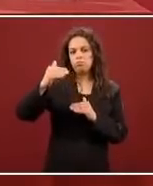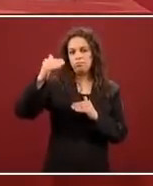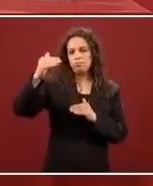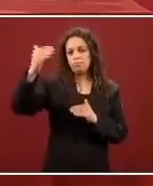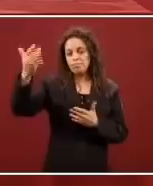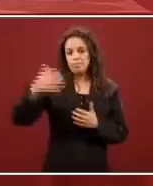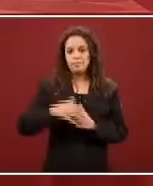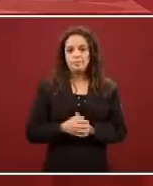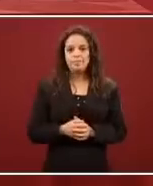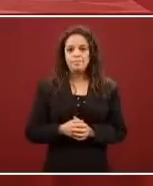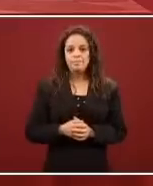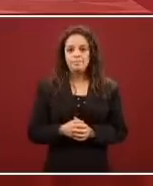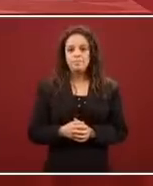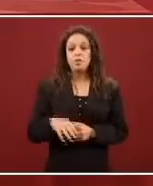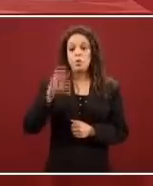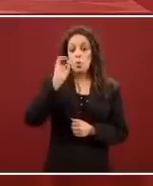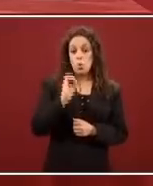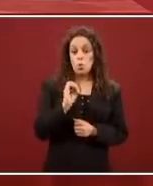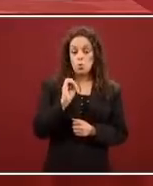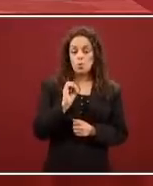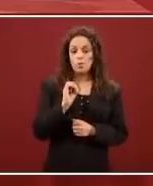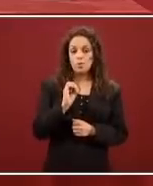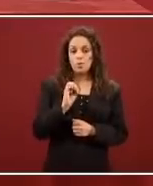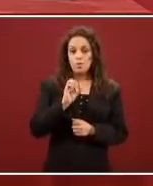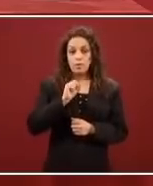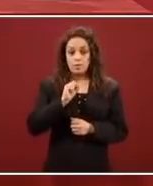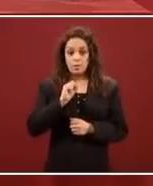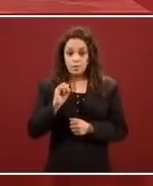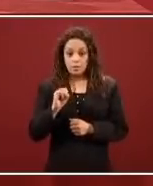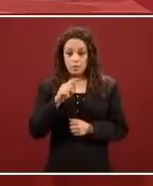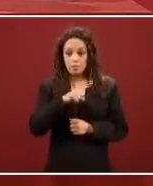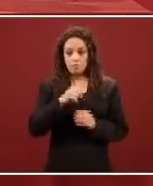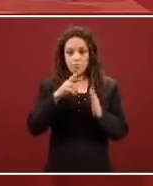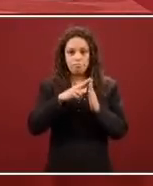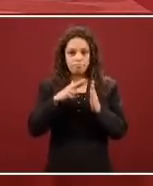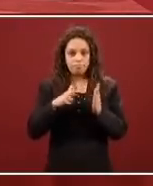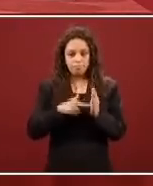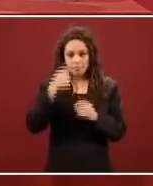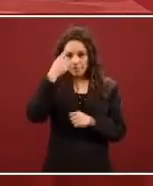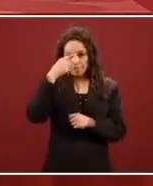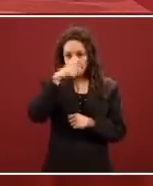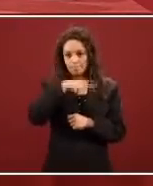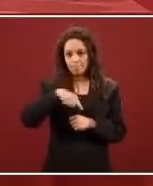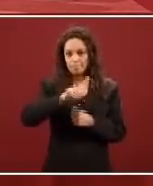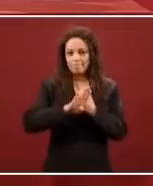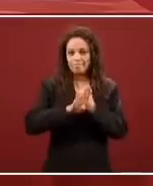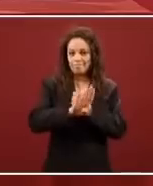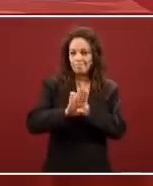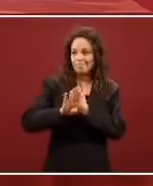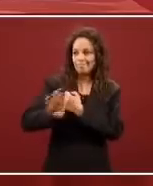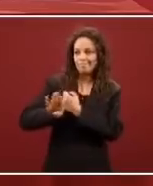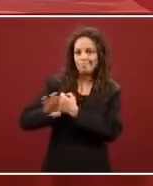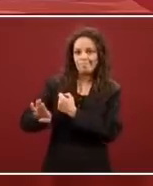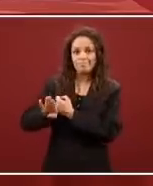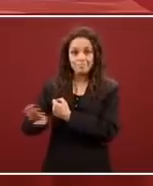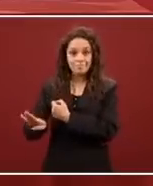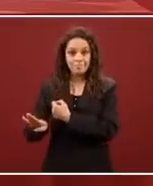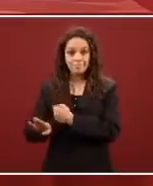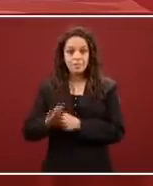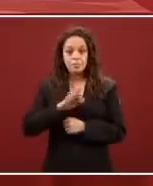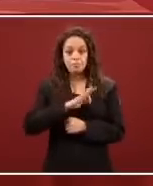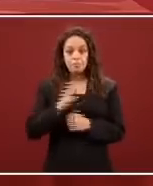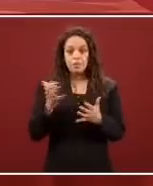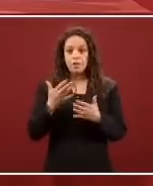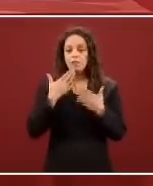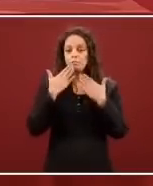su momento pudiera suceder si las medidas y las acciones de sana distancia se pueden llevar a cabo de una